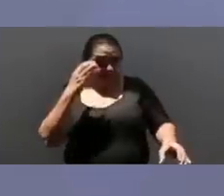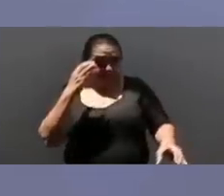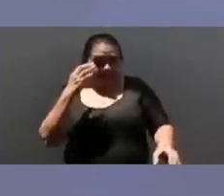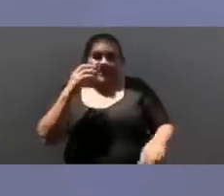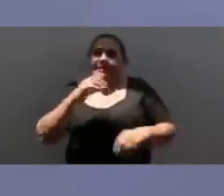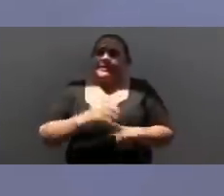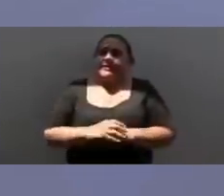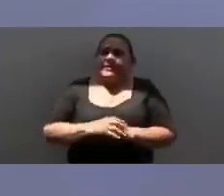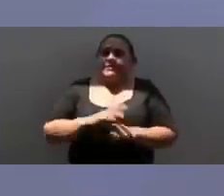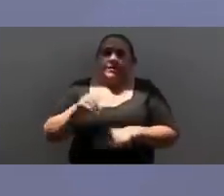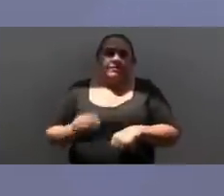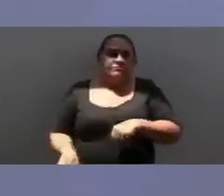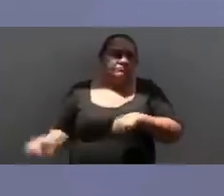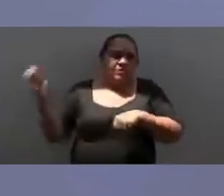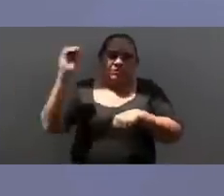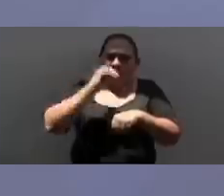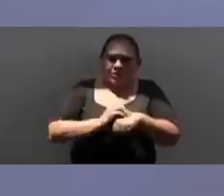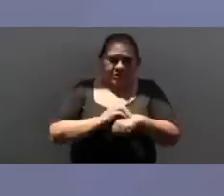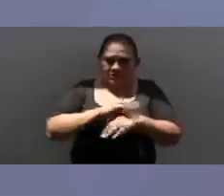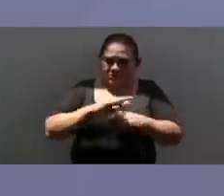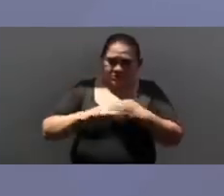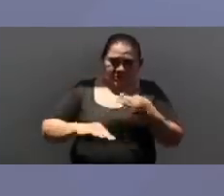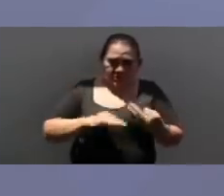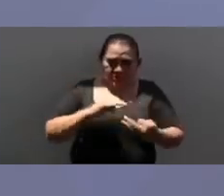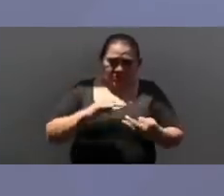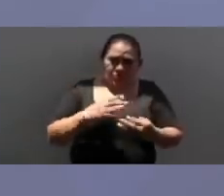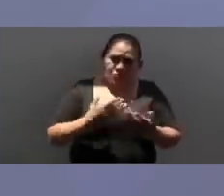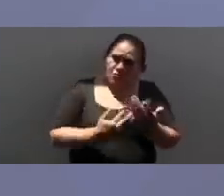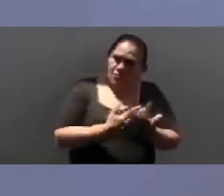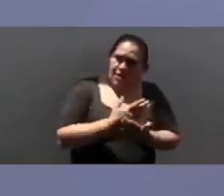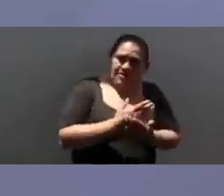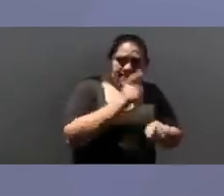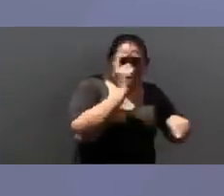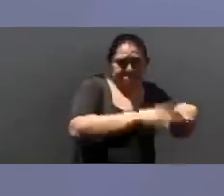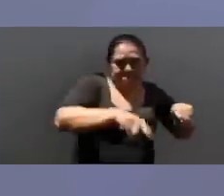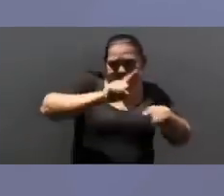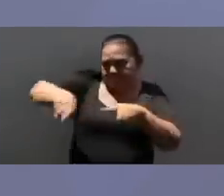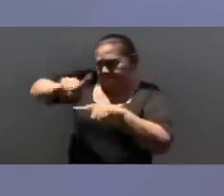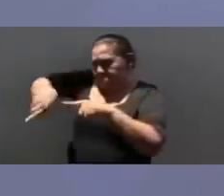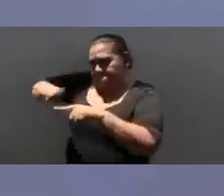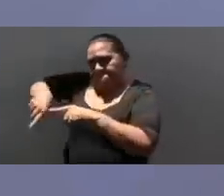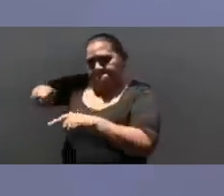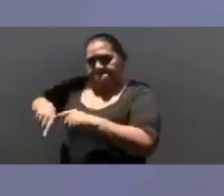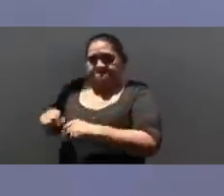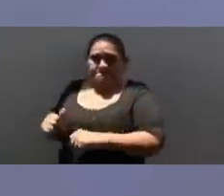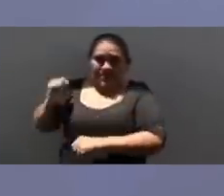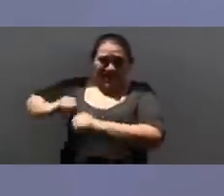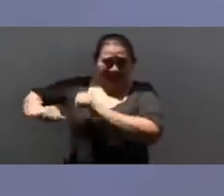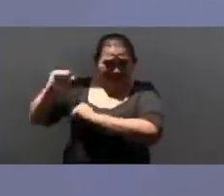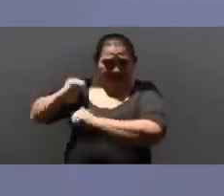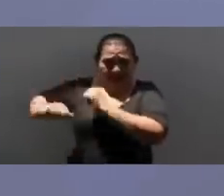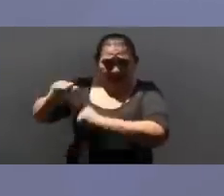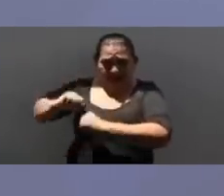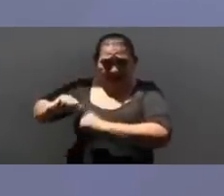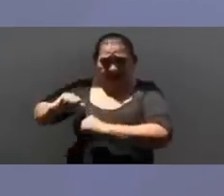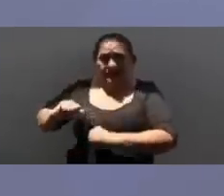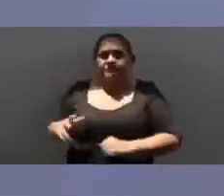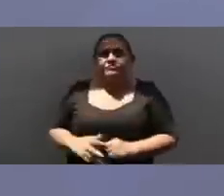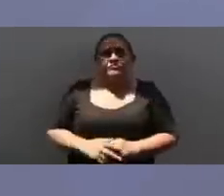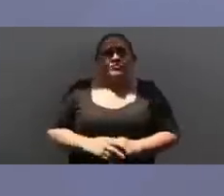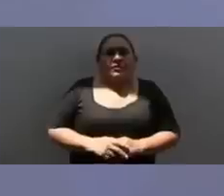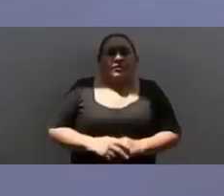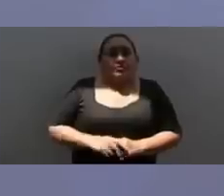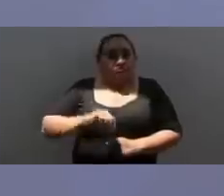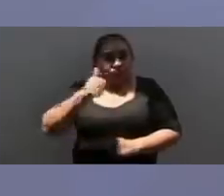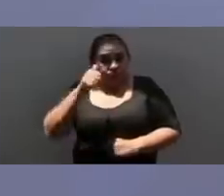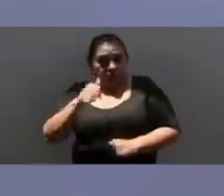Vamos a sacar todas las unidades viejas que existen y vamos a andar con esto. Otro tema importante